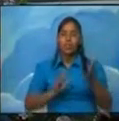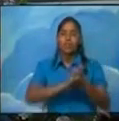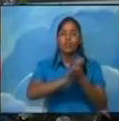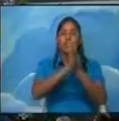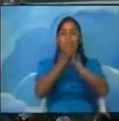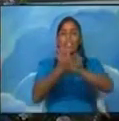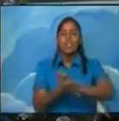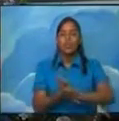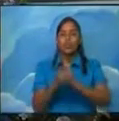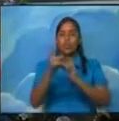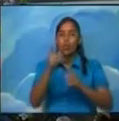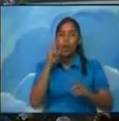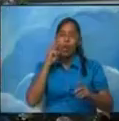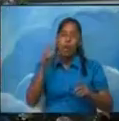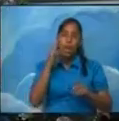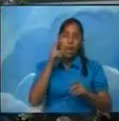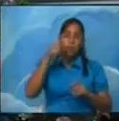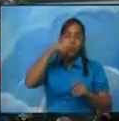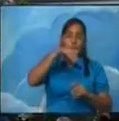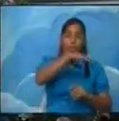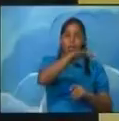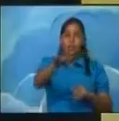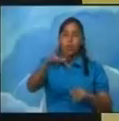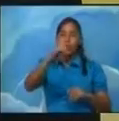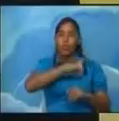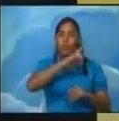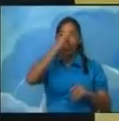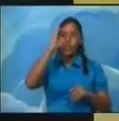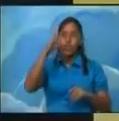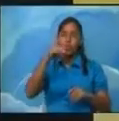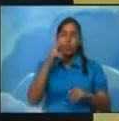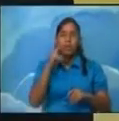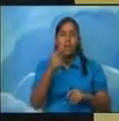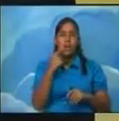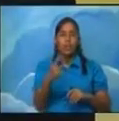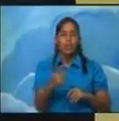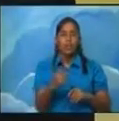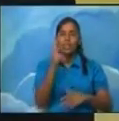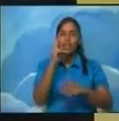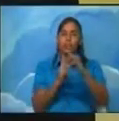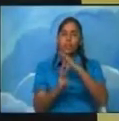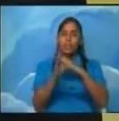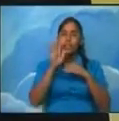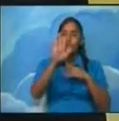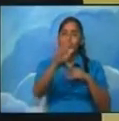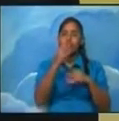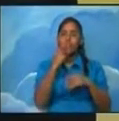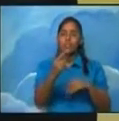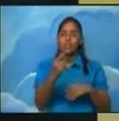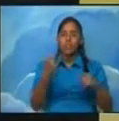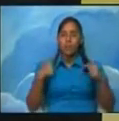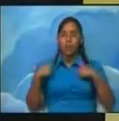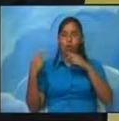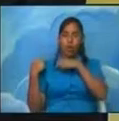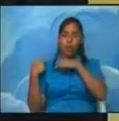los enemigos del pueblo de Dios, mira lo que dice en el versículo 5 que me corresponde. Y